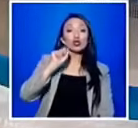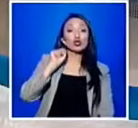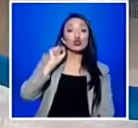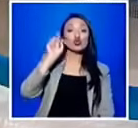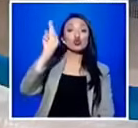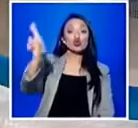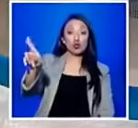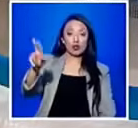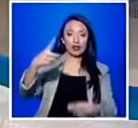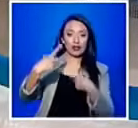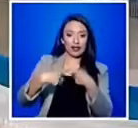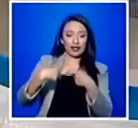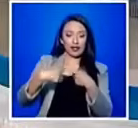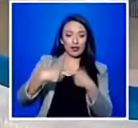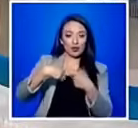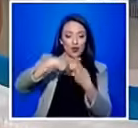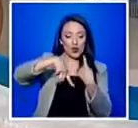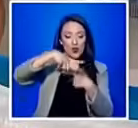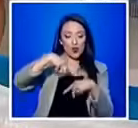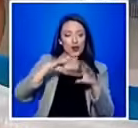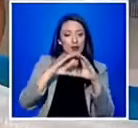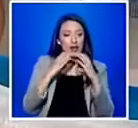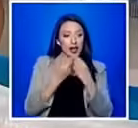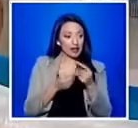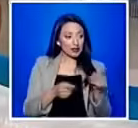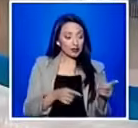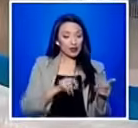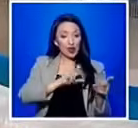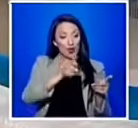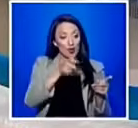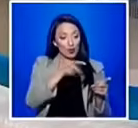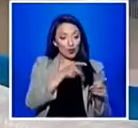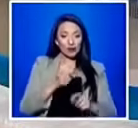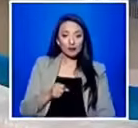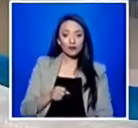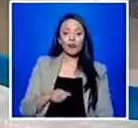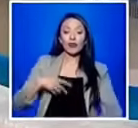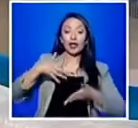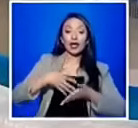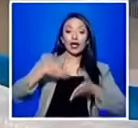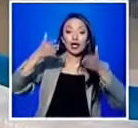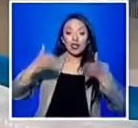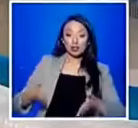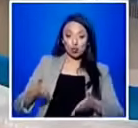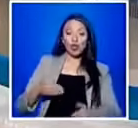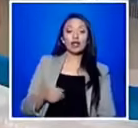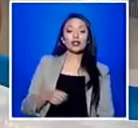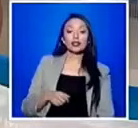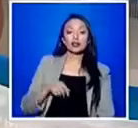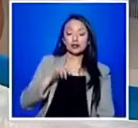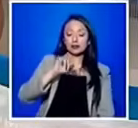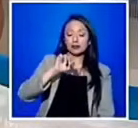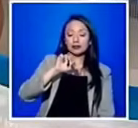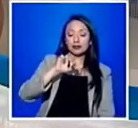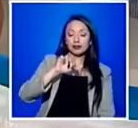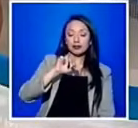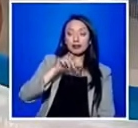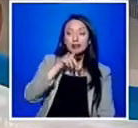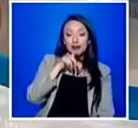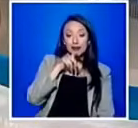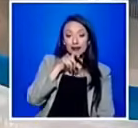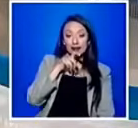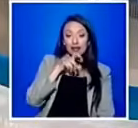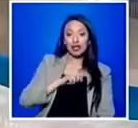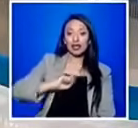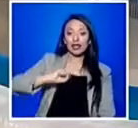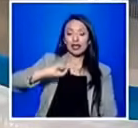sur de Quito con este retorno a las clases. Así es, hoy ingresan los estudiantes de educación general básica de quinto, sexto y séptimo grado